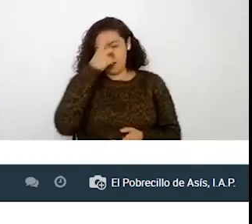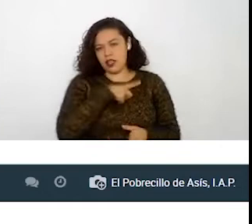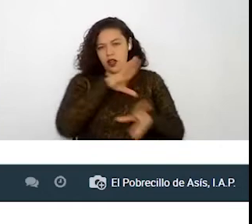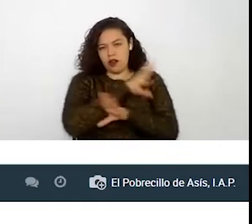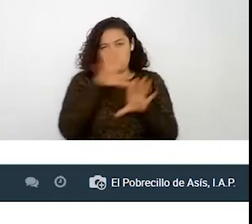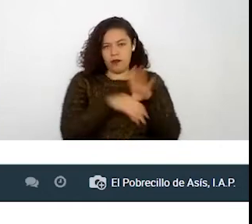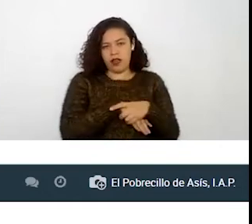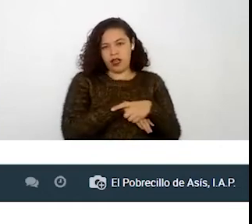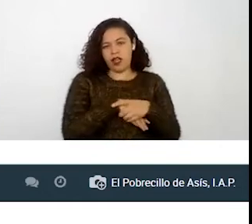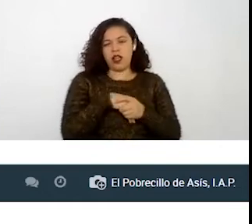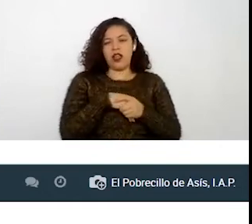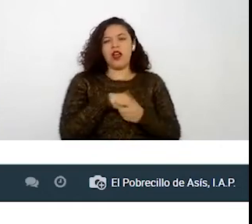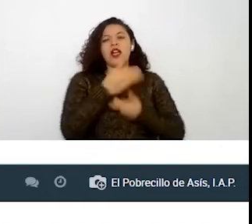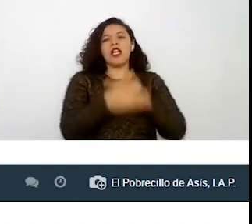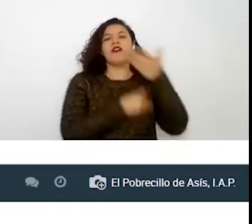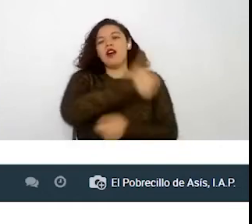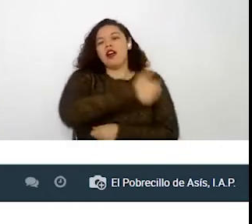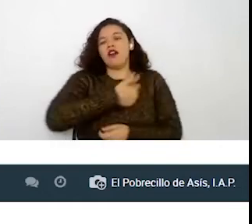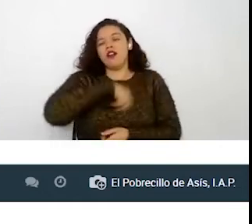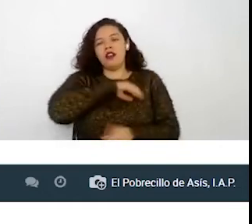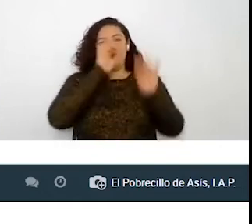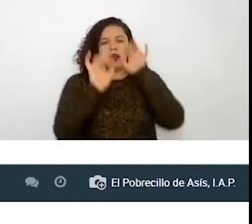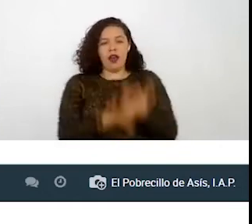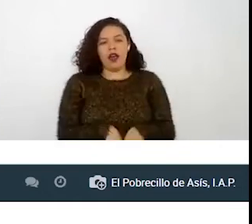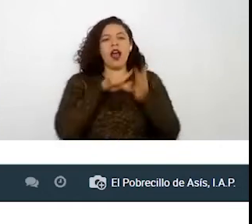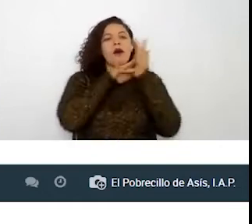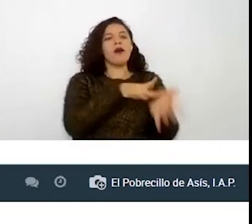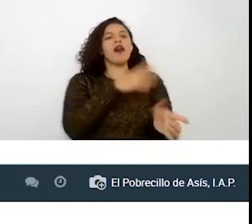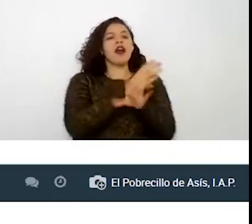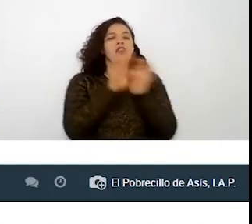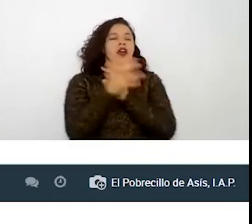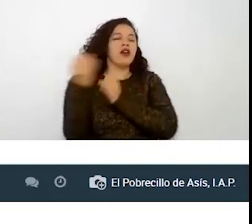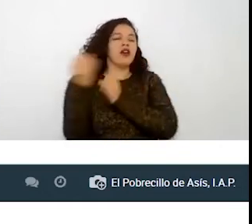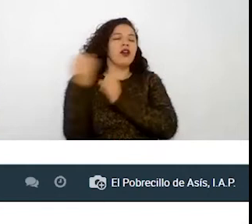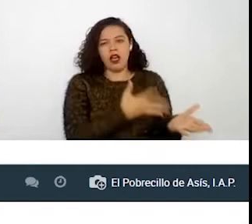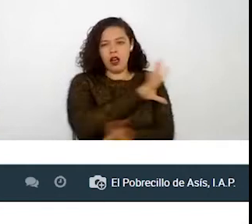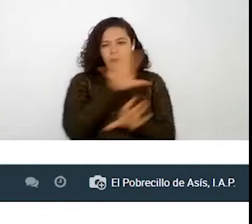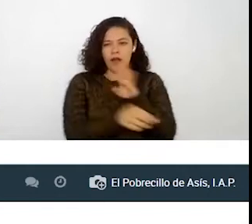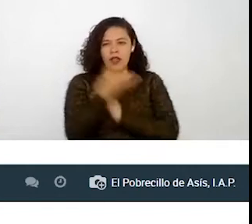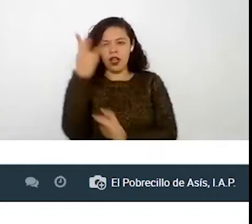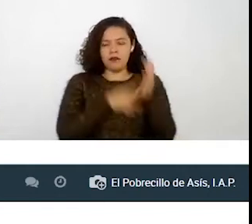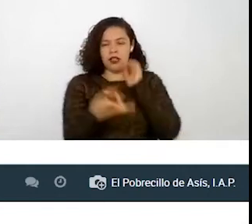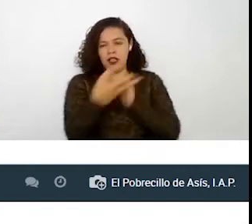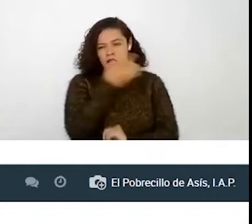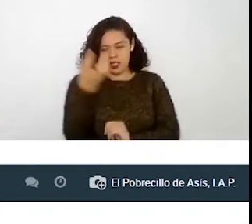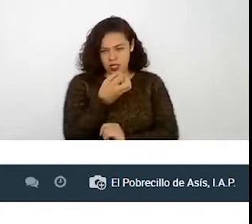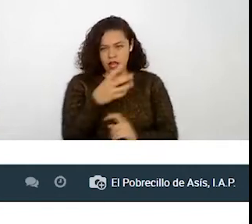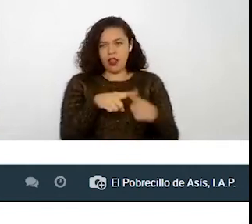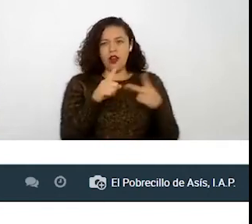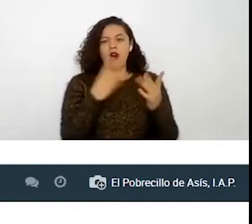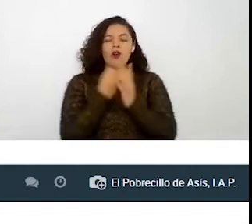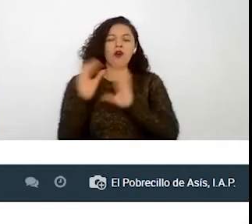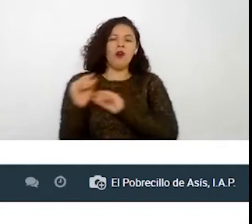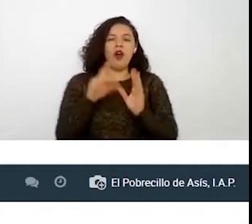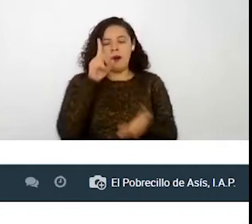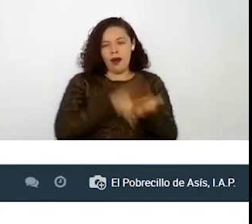cada uno de nuestros servicios que acabamos de ingresar apoyos en especie es un total anual de 3.300 capacitación para el trabajo con